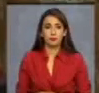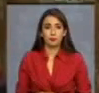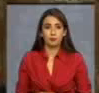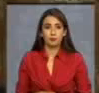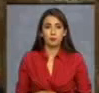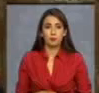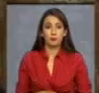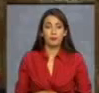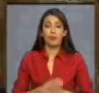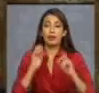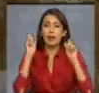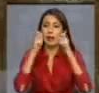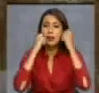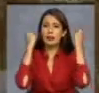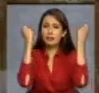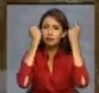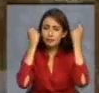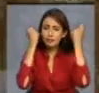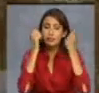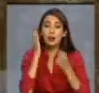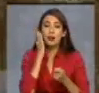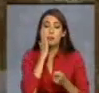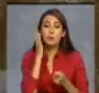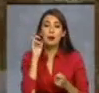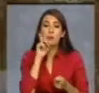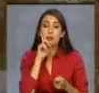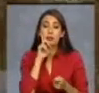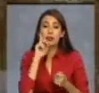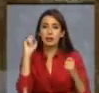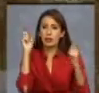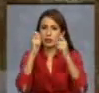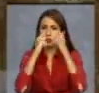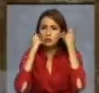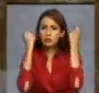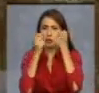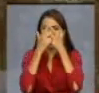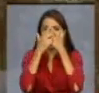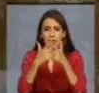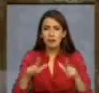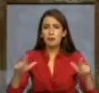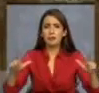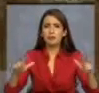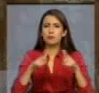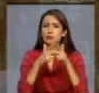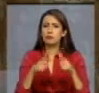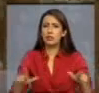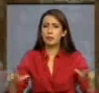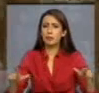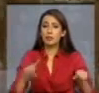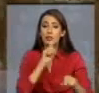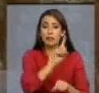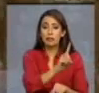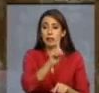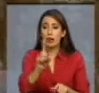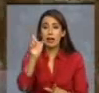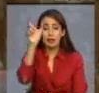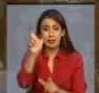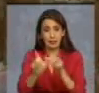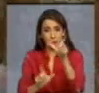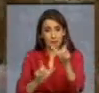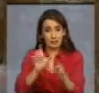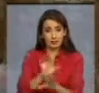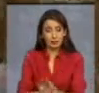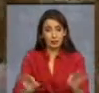La fiesta de la Mama Negra es una fiesta libérrima, es una fiesta de libertad, en la que cada personaje no